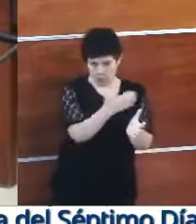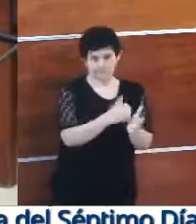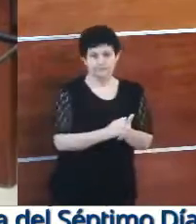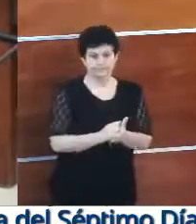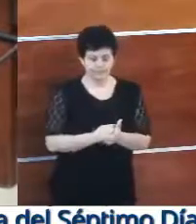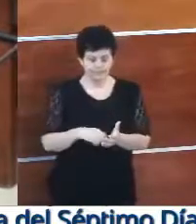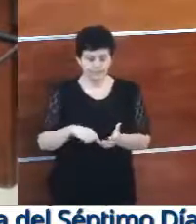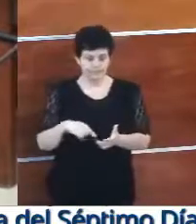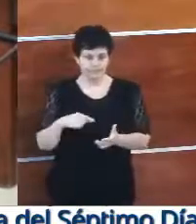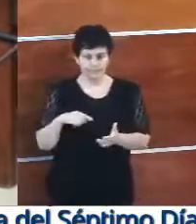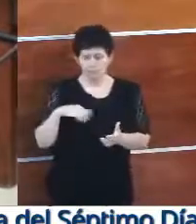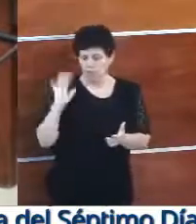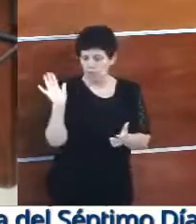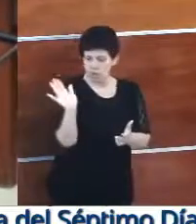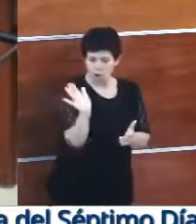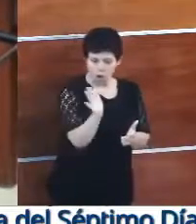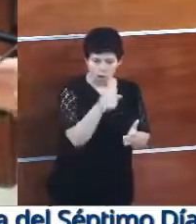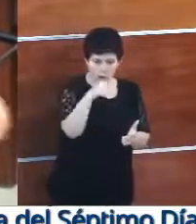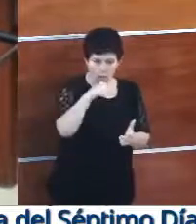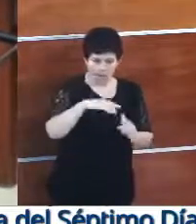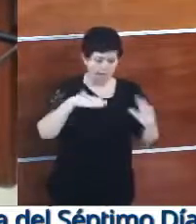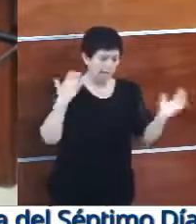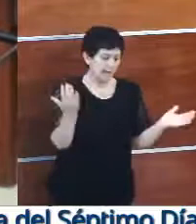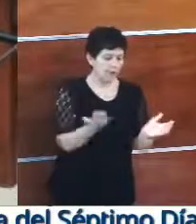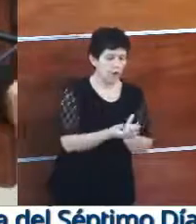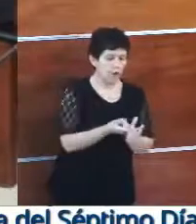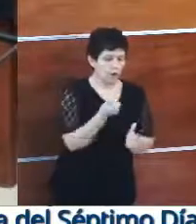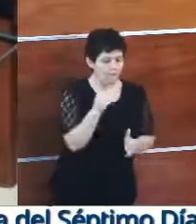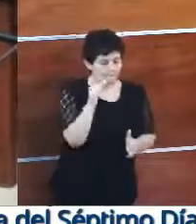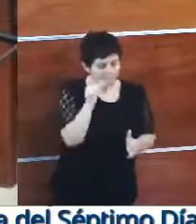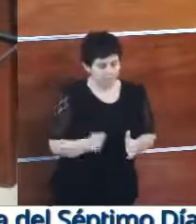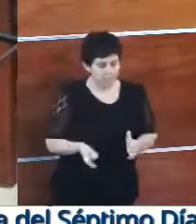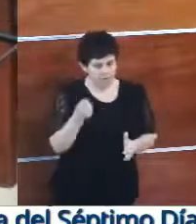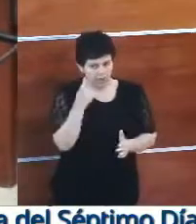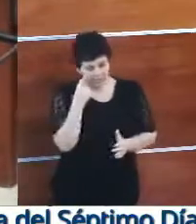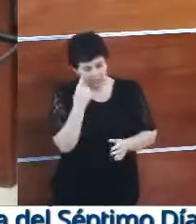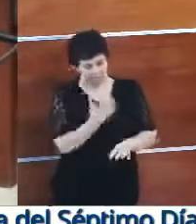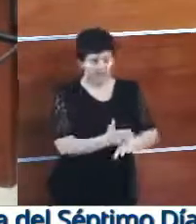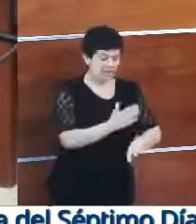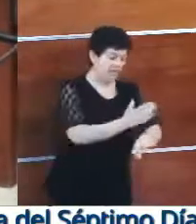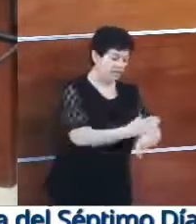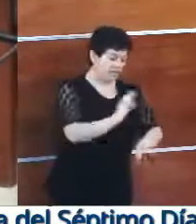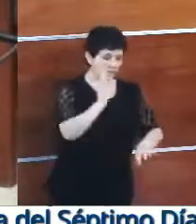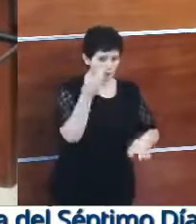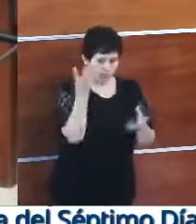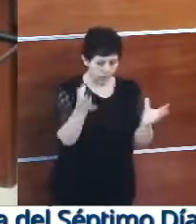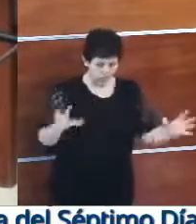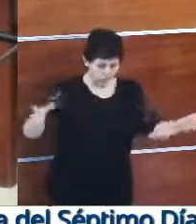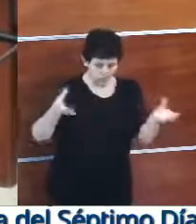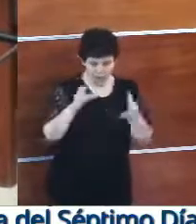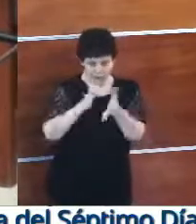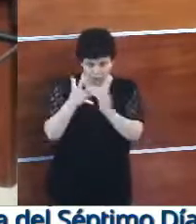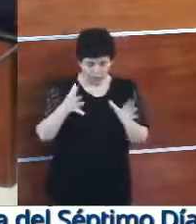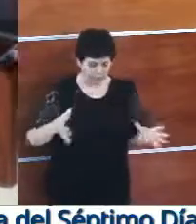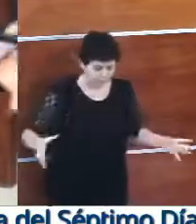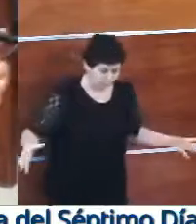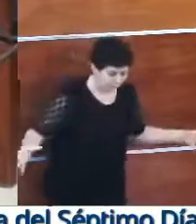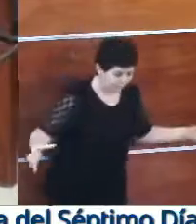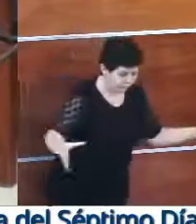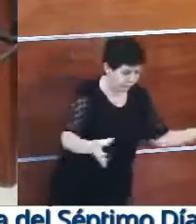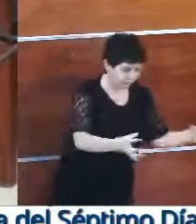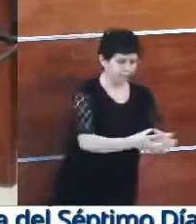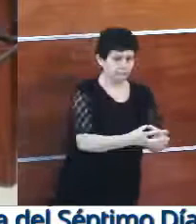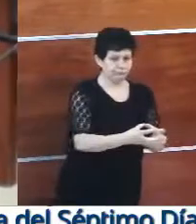Todos sus hijos en torno a este planeta, vivos y muertos, nos viene a reunir como la gallina levanta las alas para recibir a